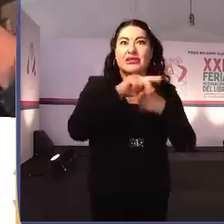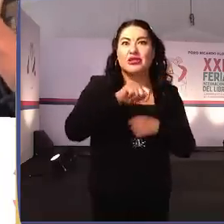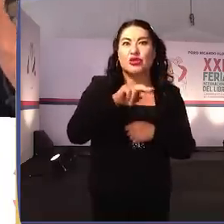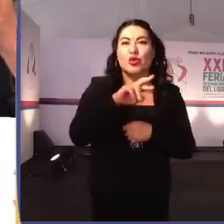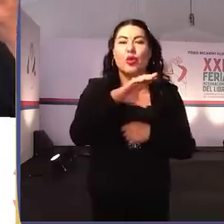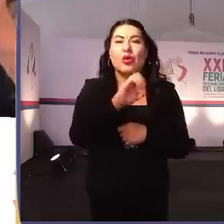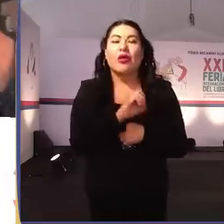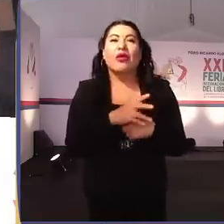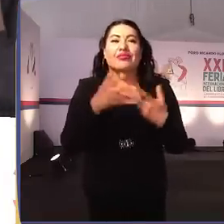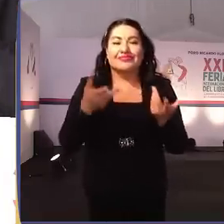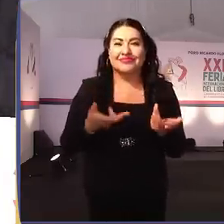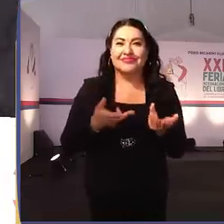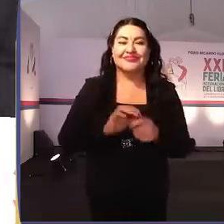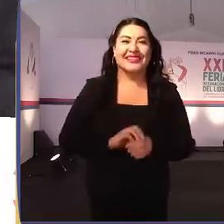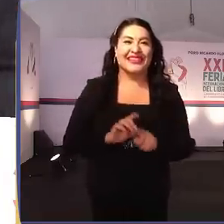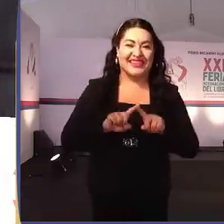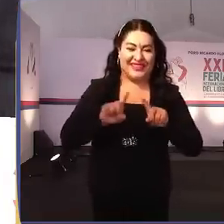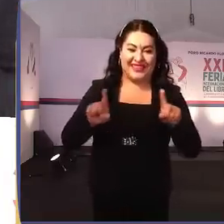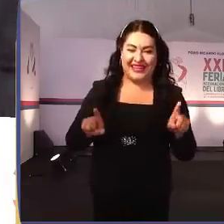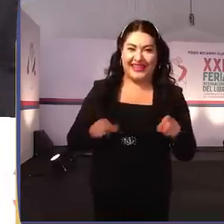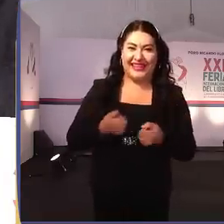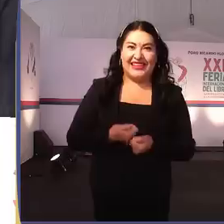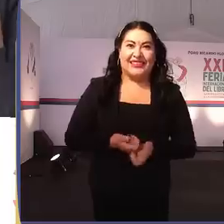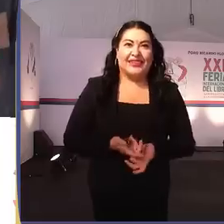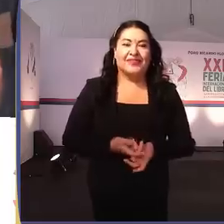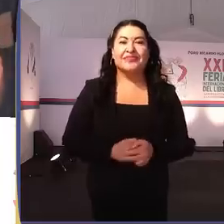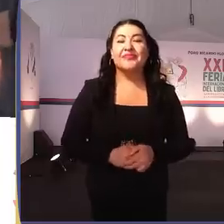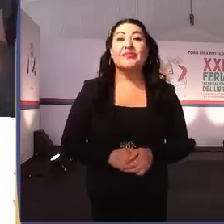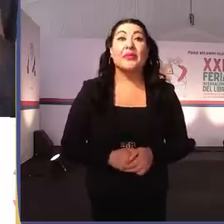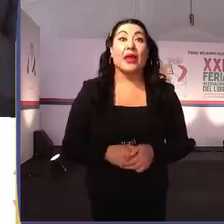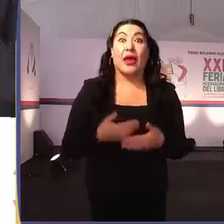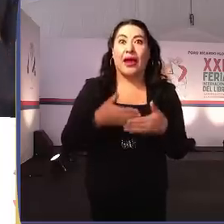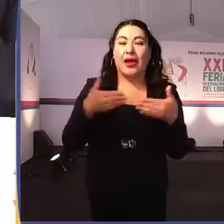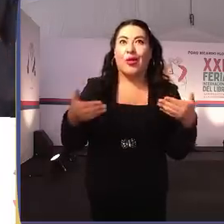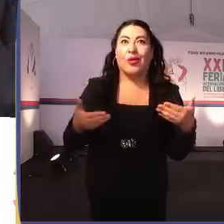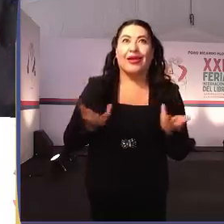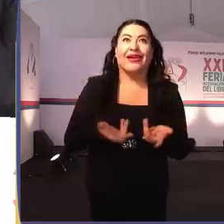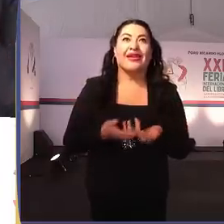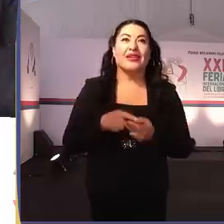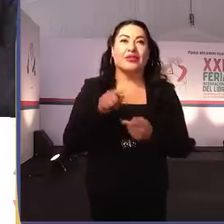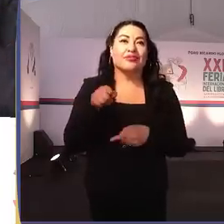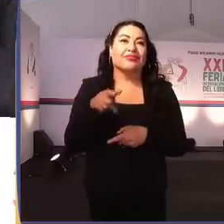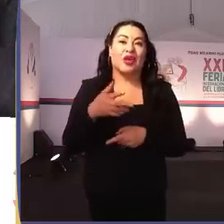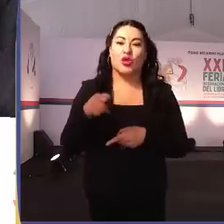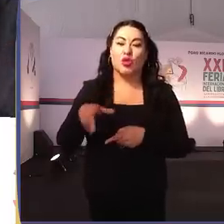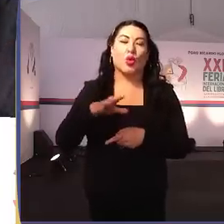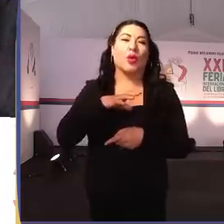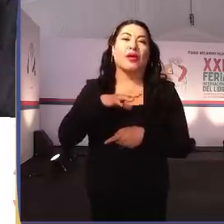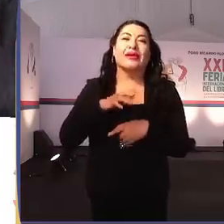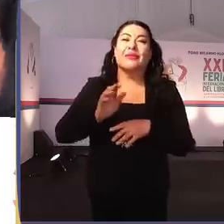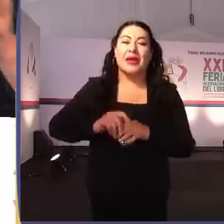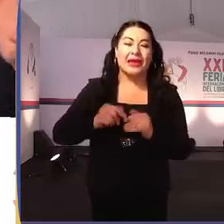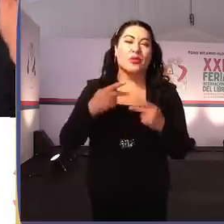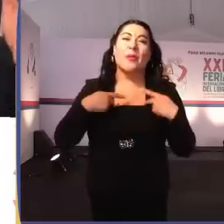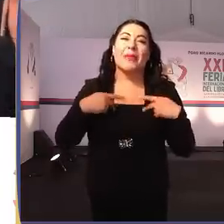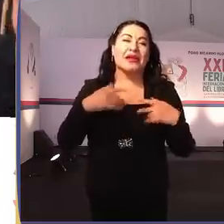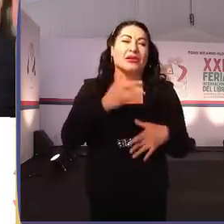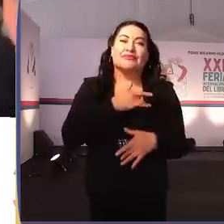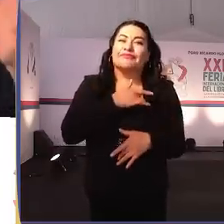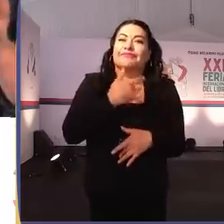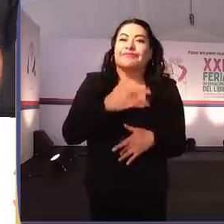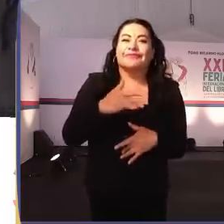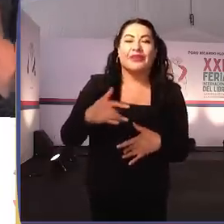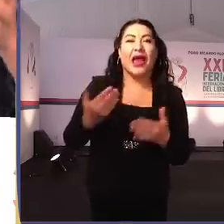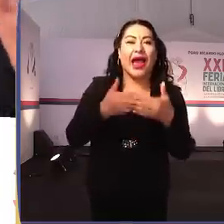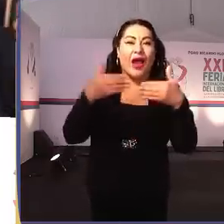serrallo, y no eres cualquier polvo, eres, como diría Quevedo, polvo enamorado. Y de repente el